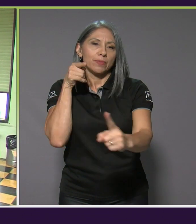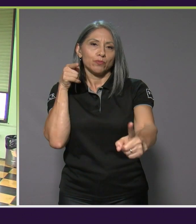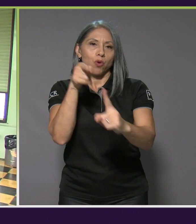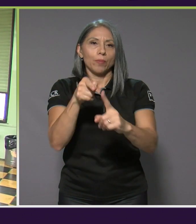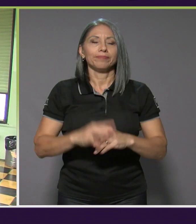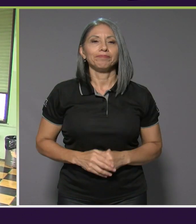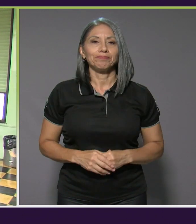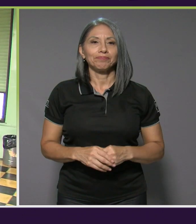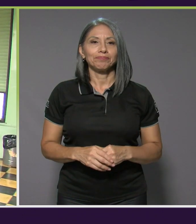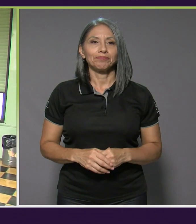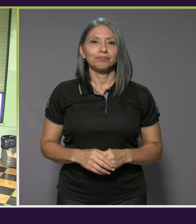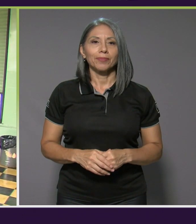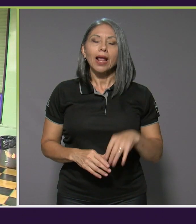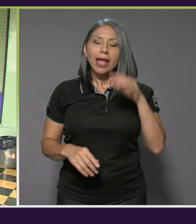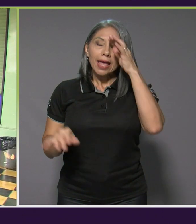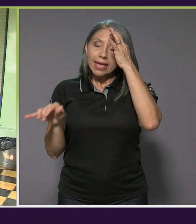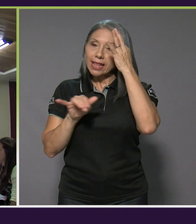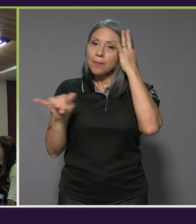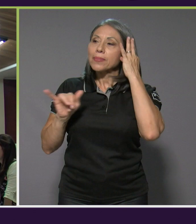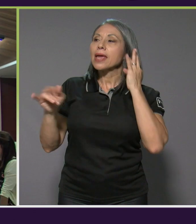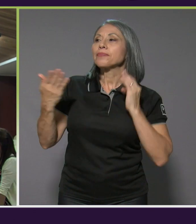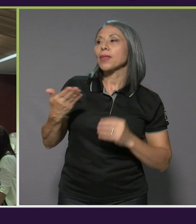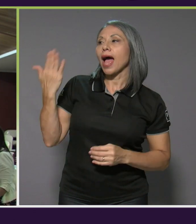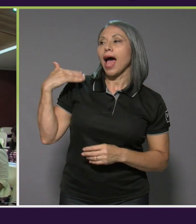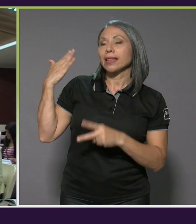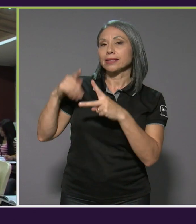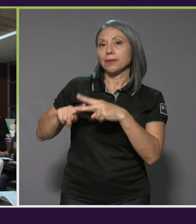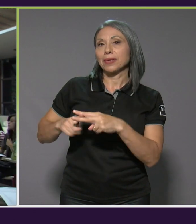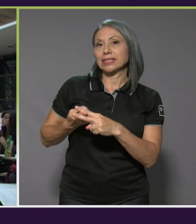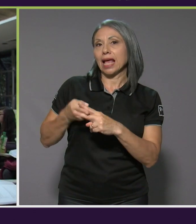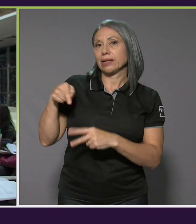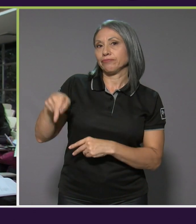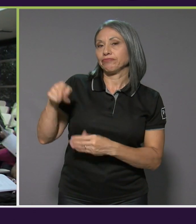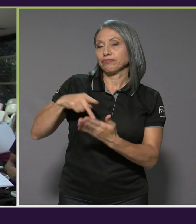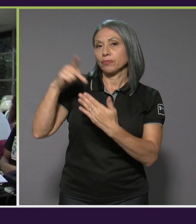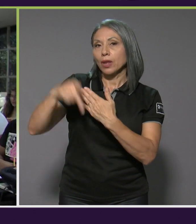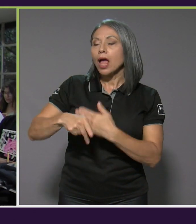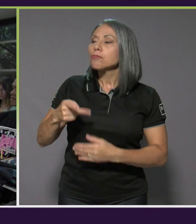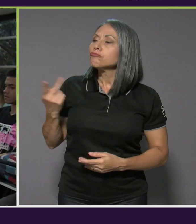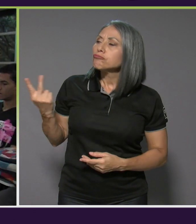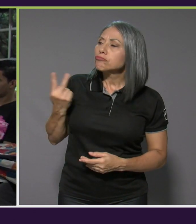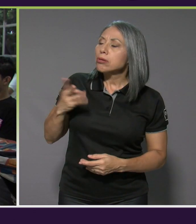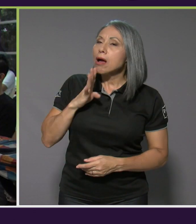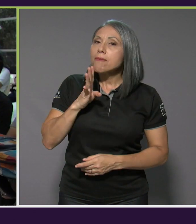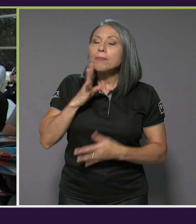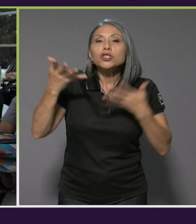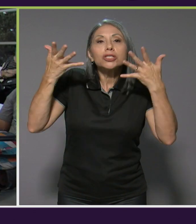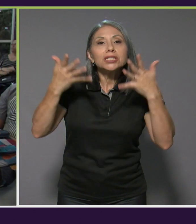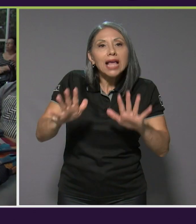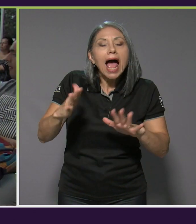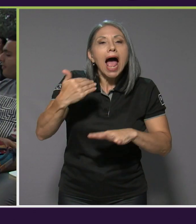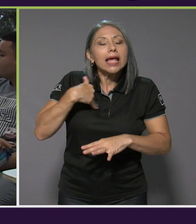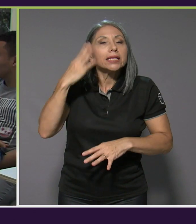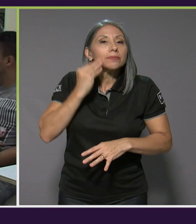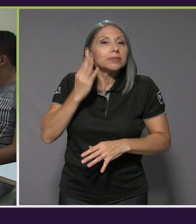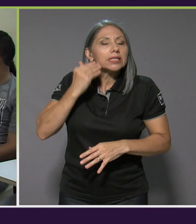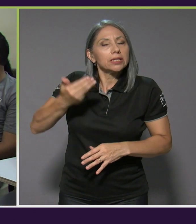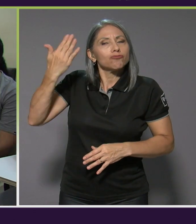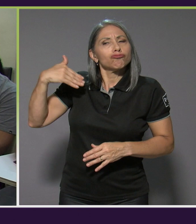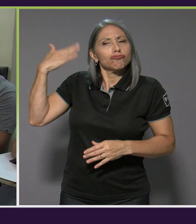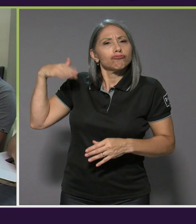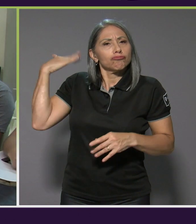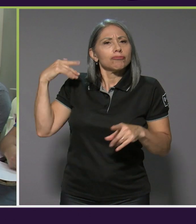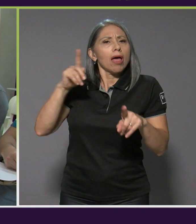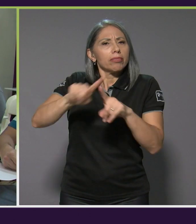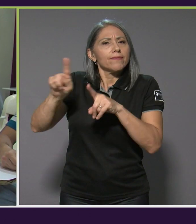Y bueno, también conversábamos antes de empezar la grabación que ya hay algunos antecedentes de hace varios años, ¿verdad?,